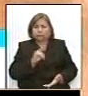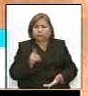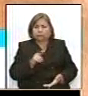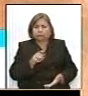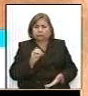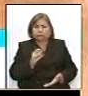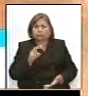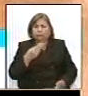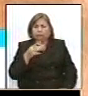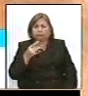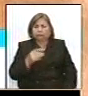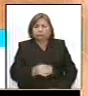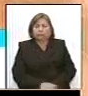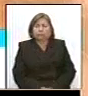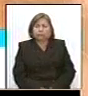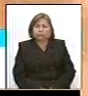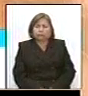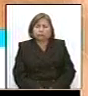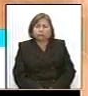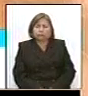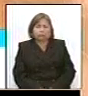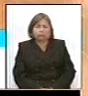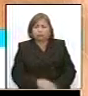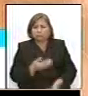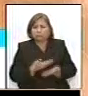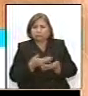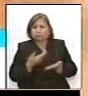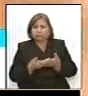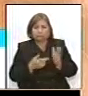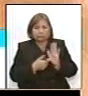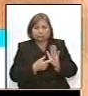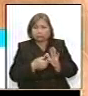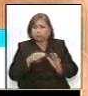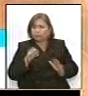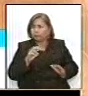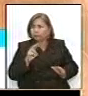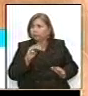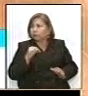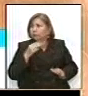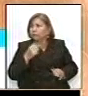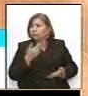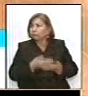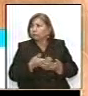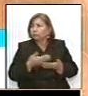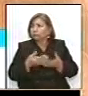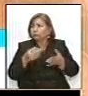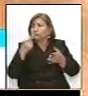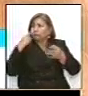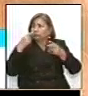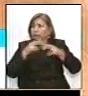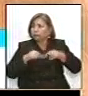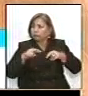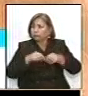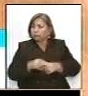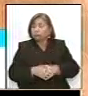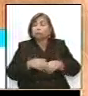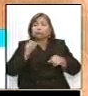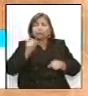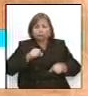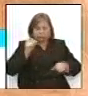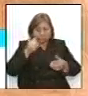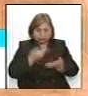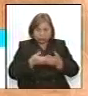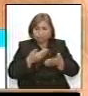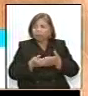de 2018, que no han sido cuestionados por el programa Panorama, ni que son materia de esta investigación. Pero sí se puede